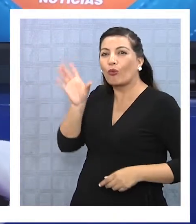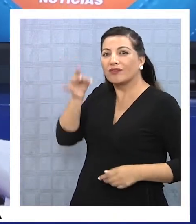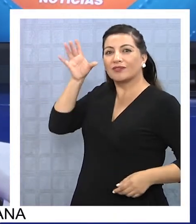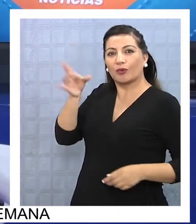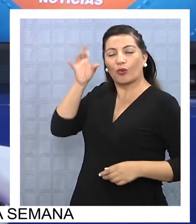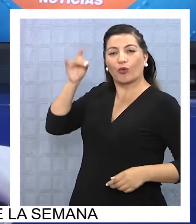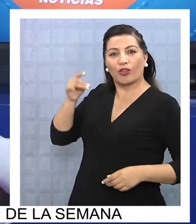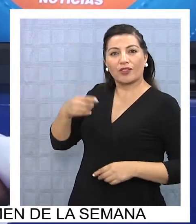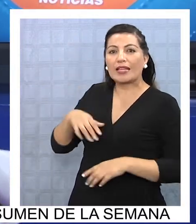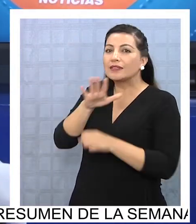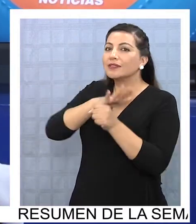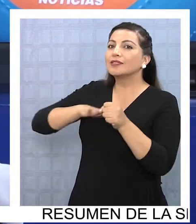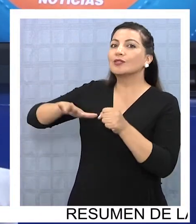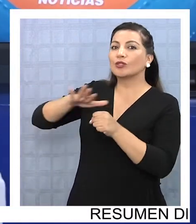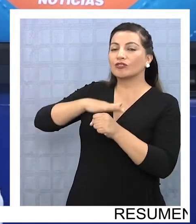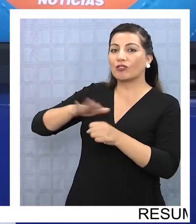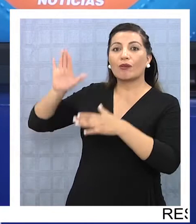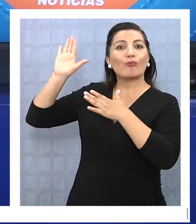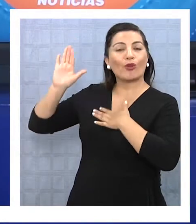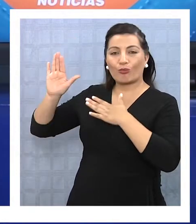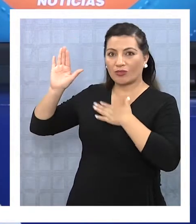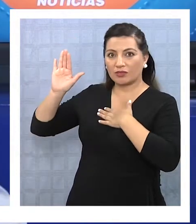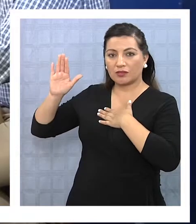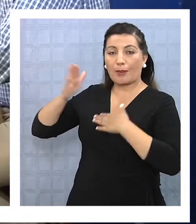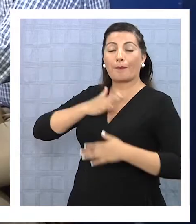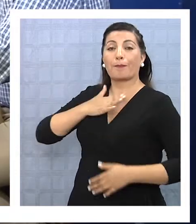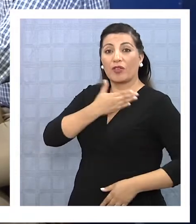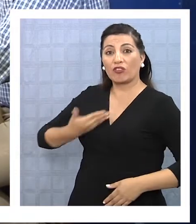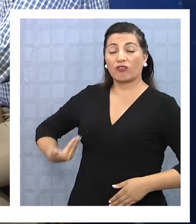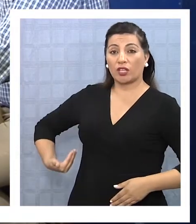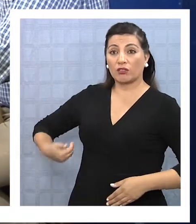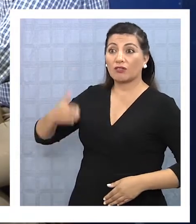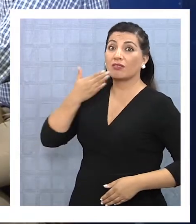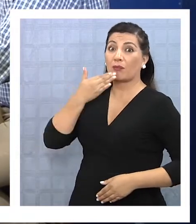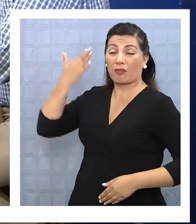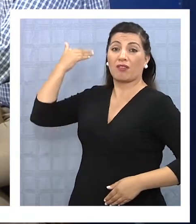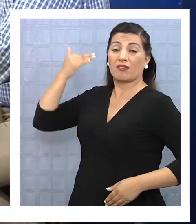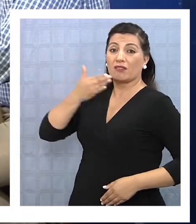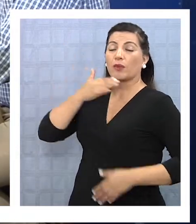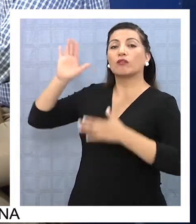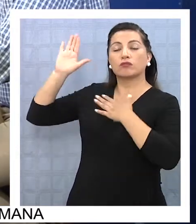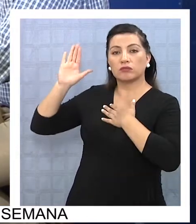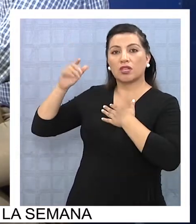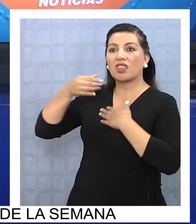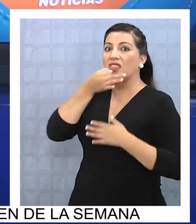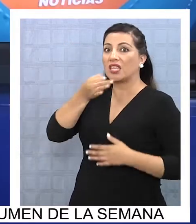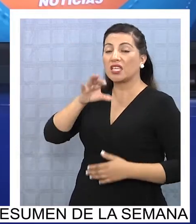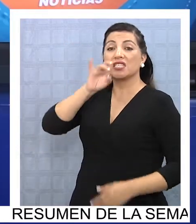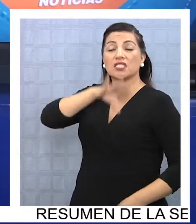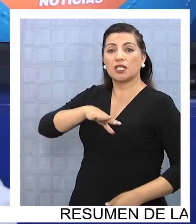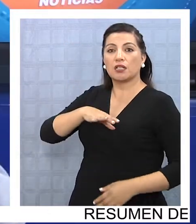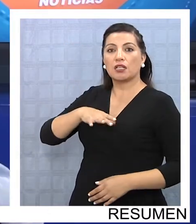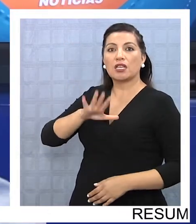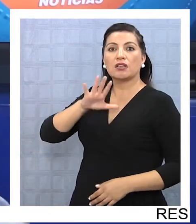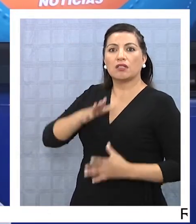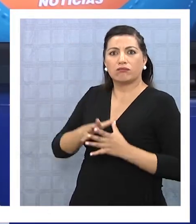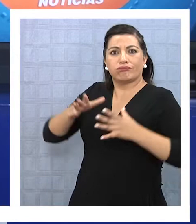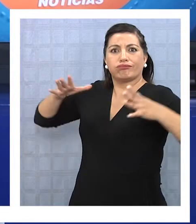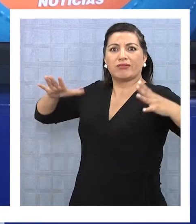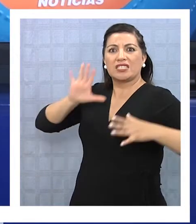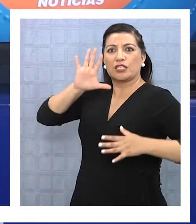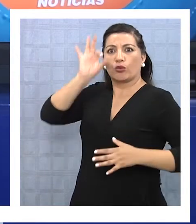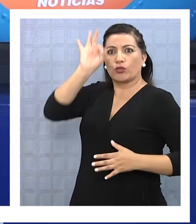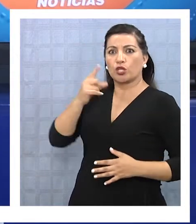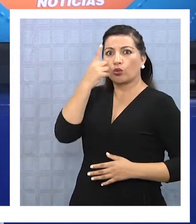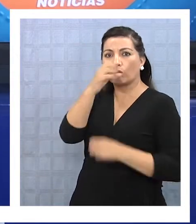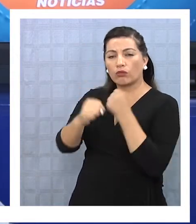me fijo más en los hechos que en las promesas. Y en nuestro gobierno también hicimos compromisos. Dijimos que Chile iba a crecer, creció a más del